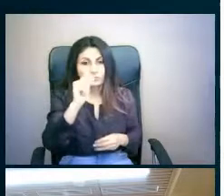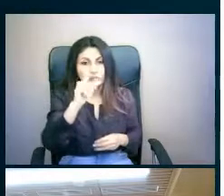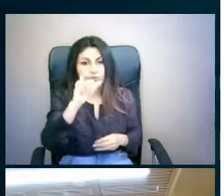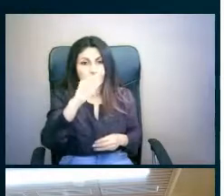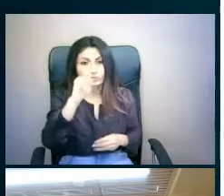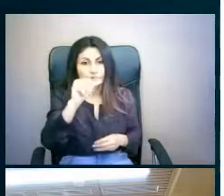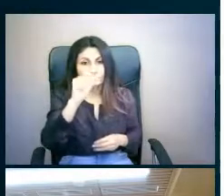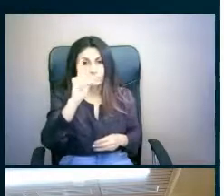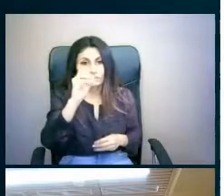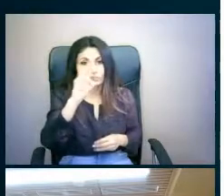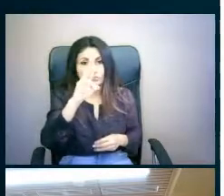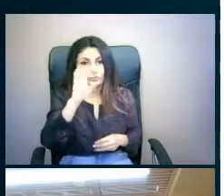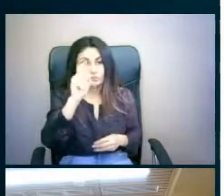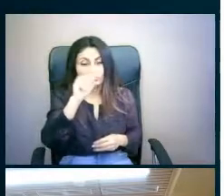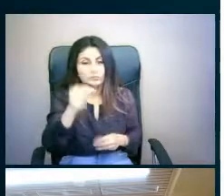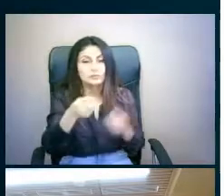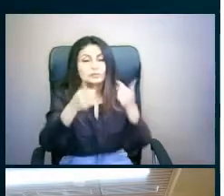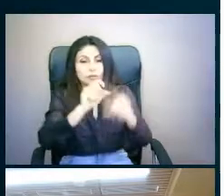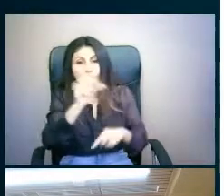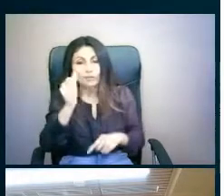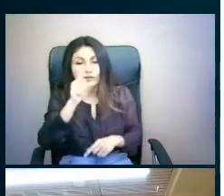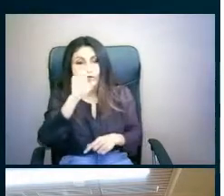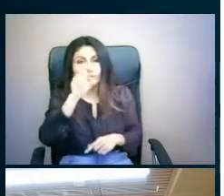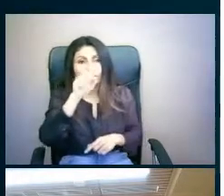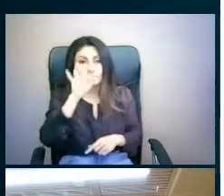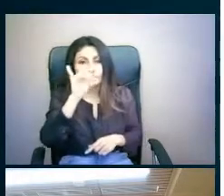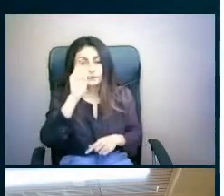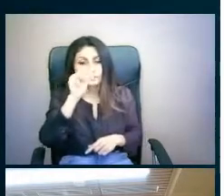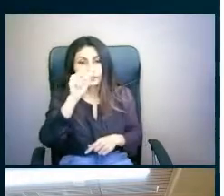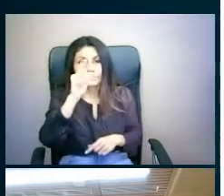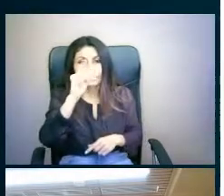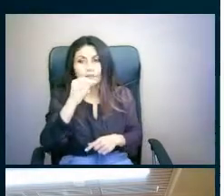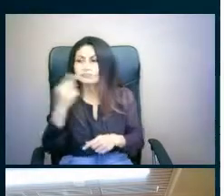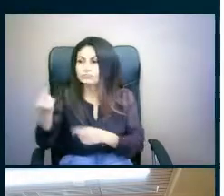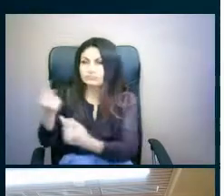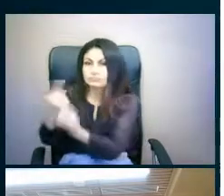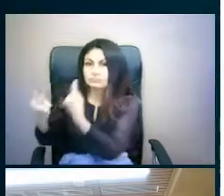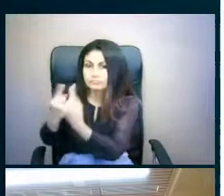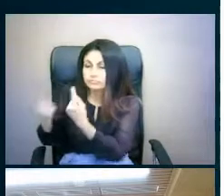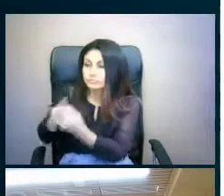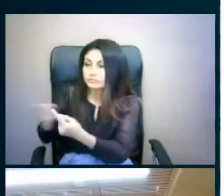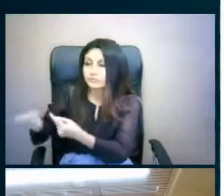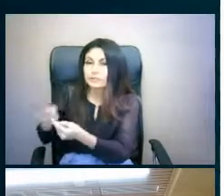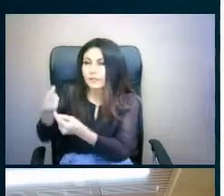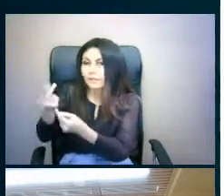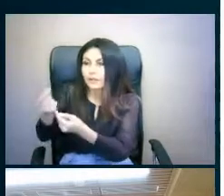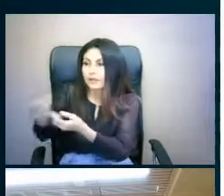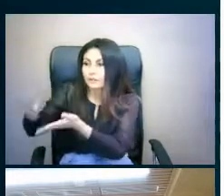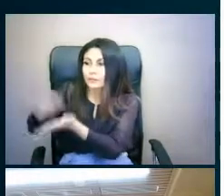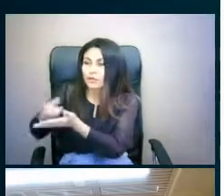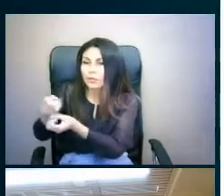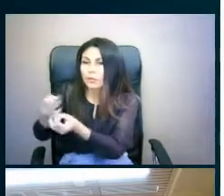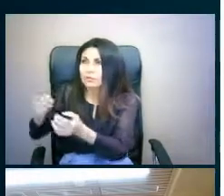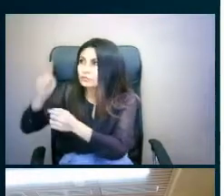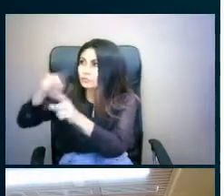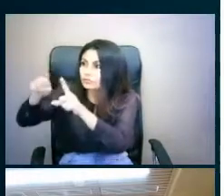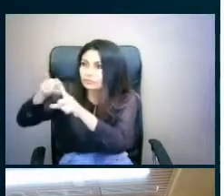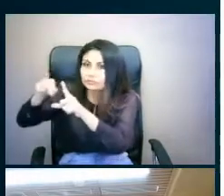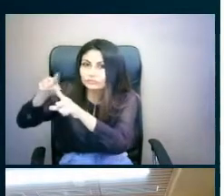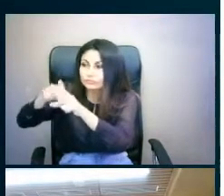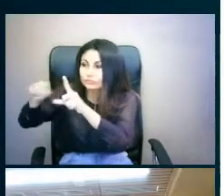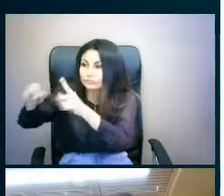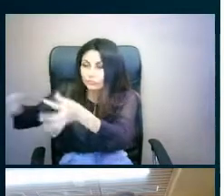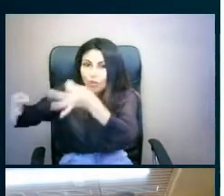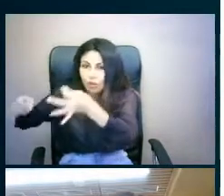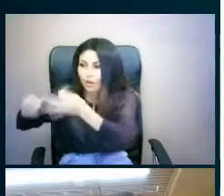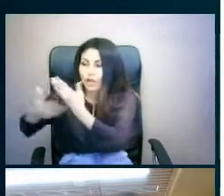campo y la estimada se calcula a través de lo que se les factura a los clientes. En la parte superior derecha podemos observar cómo se